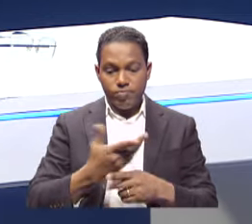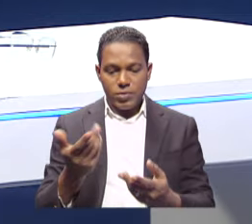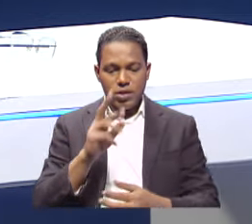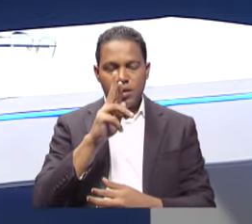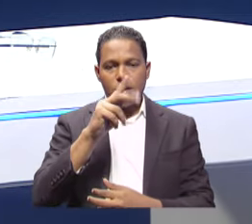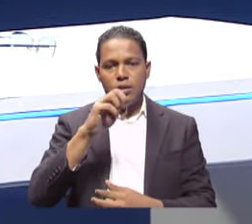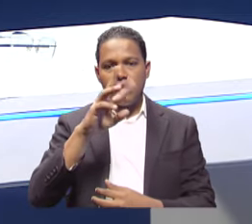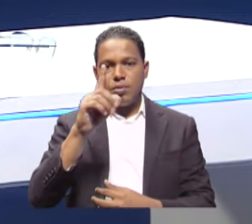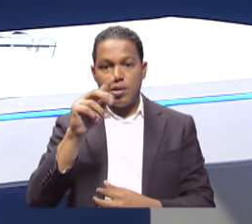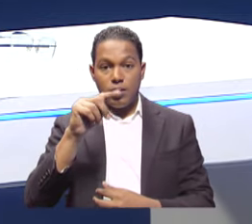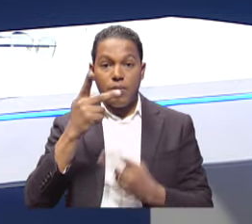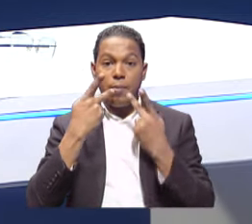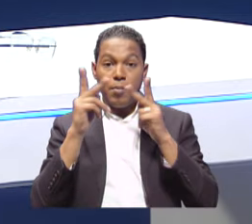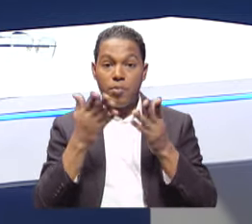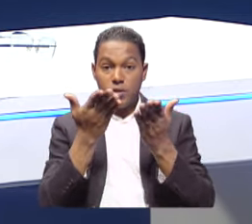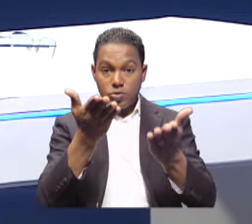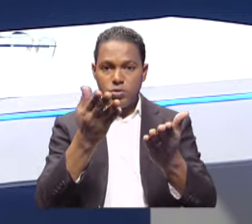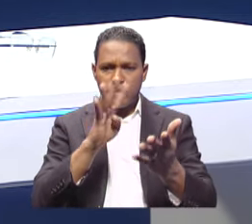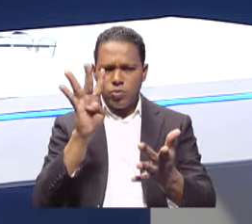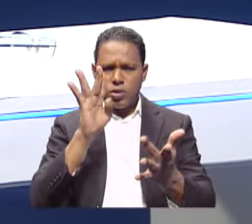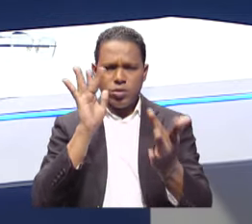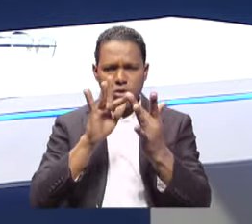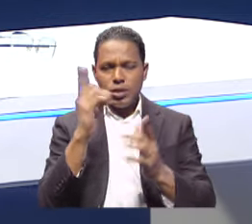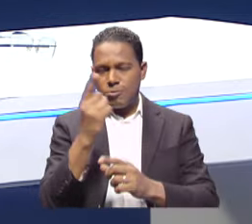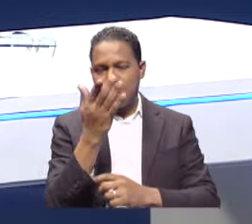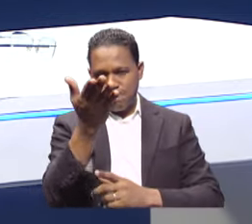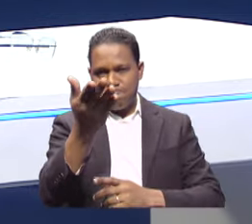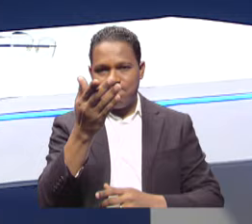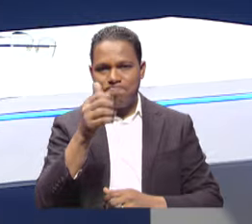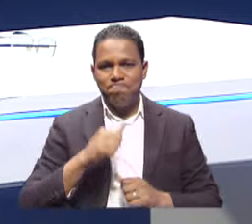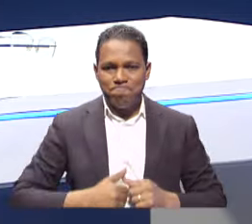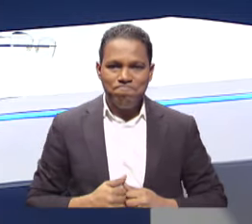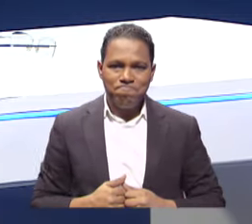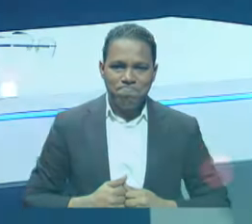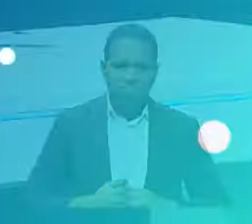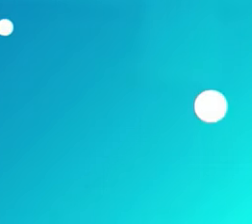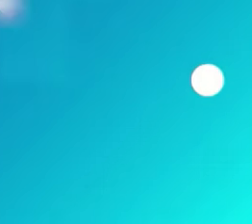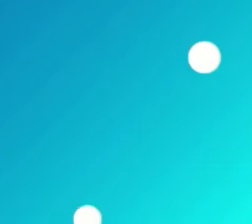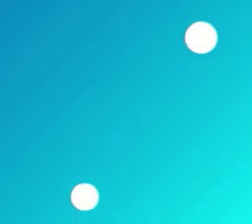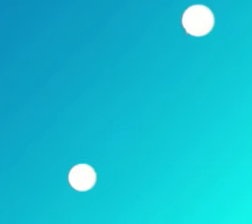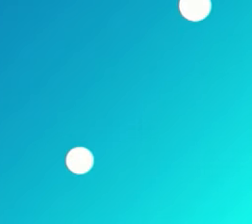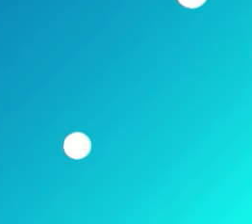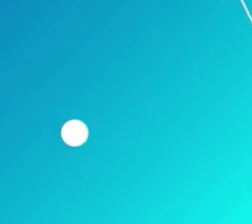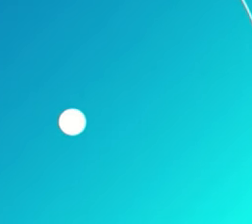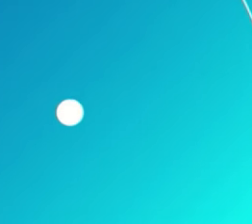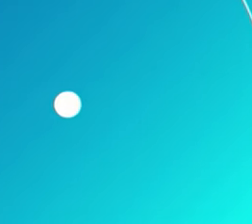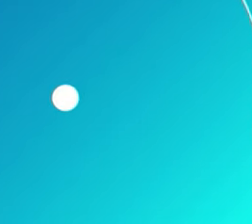RTVD, tu televisión pública. El 4, no te olvides, siempre conecta.